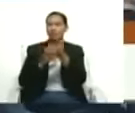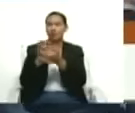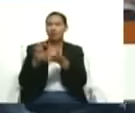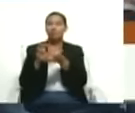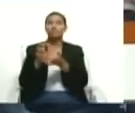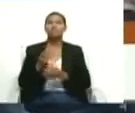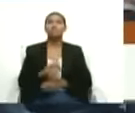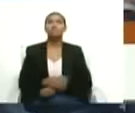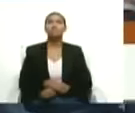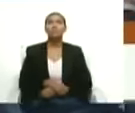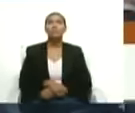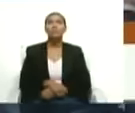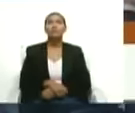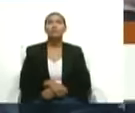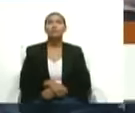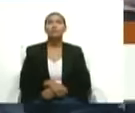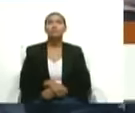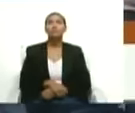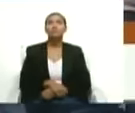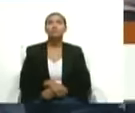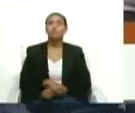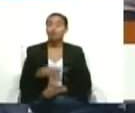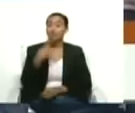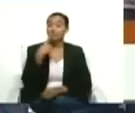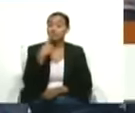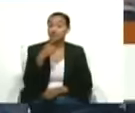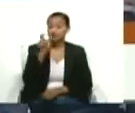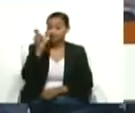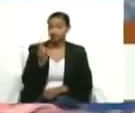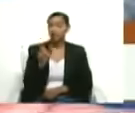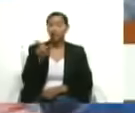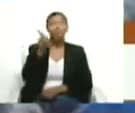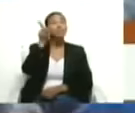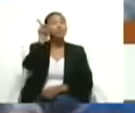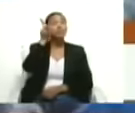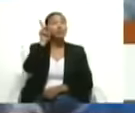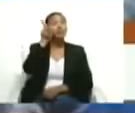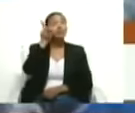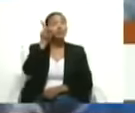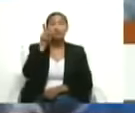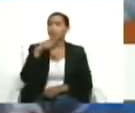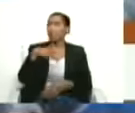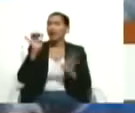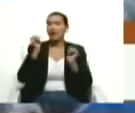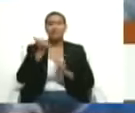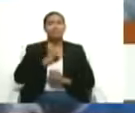Nos han hecho, como decía el profesor Damiani, de las guerras imperialistas, todo tipo de guerra,